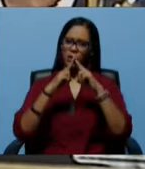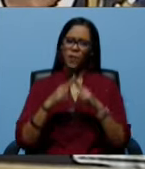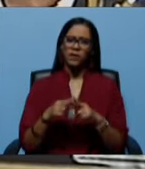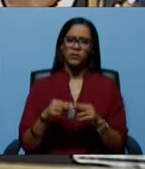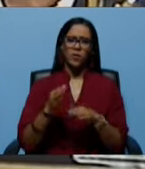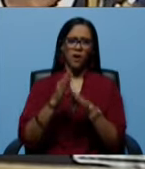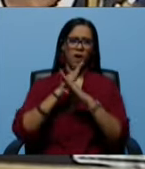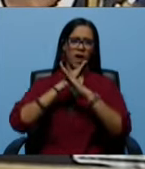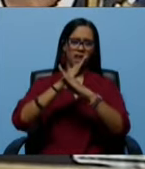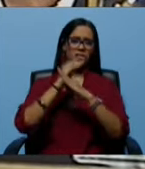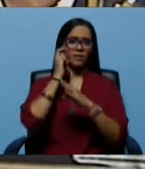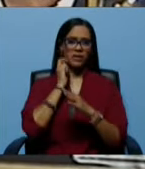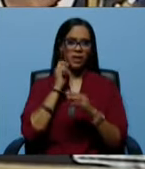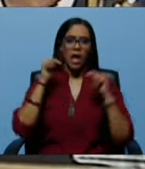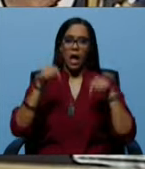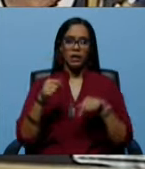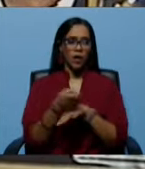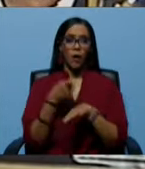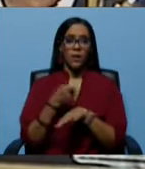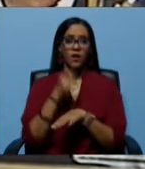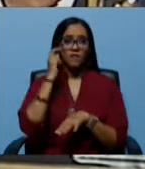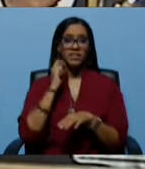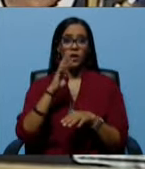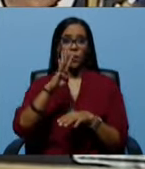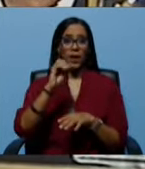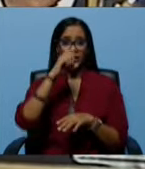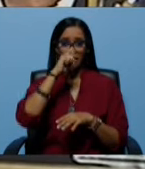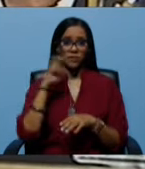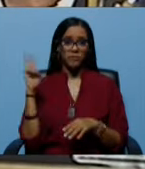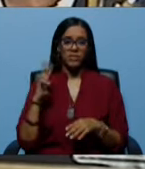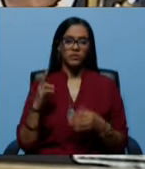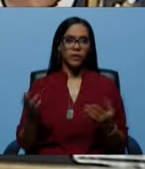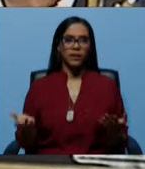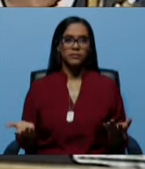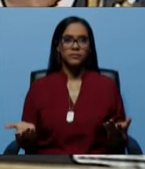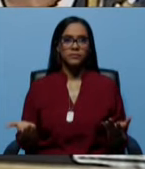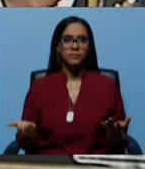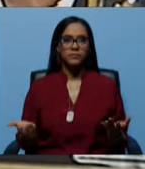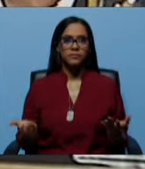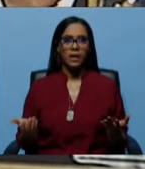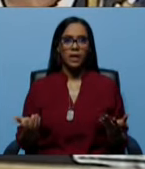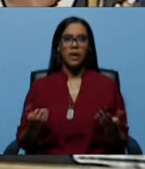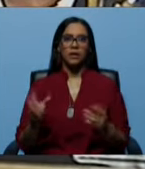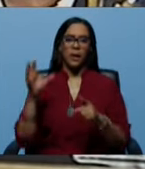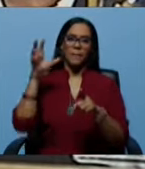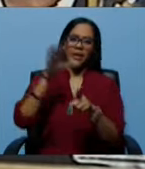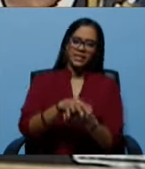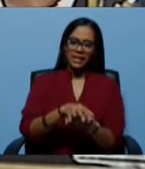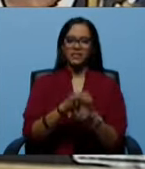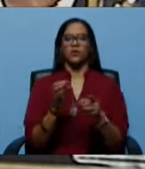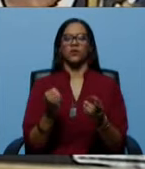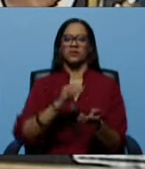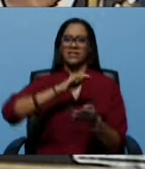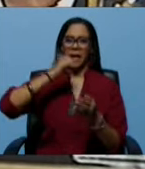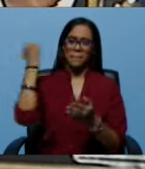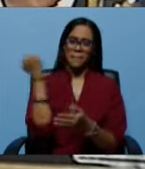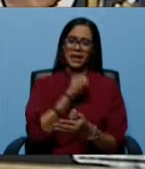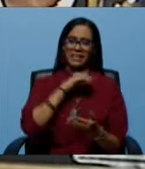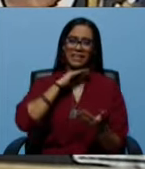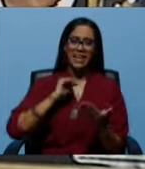Y decía, pero aquí gobernó el fascismo 40 años en Venezuela. De persecuciones, de exclusiones, de